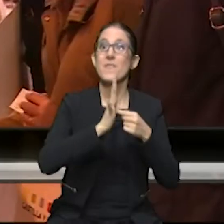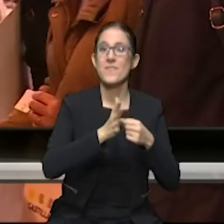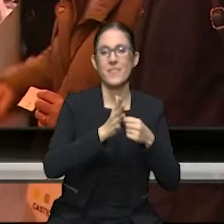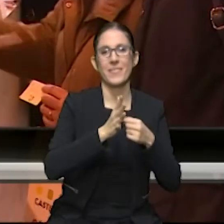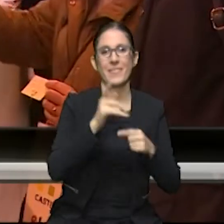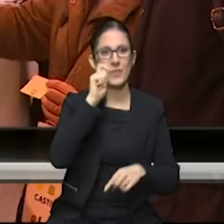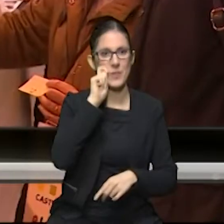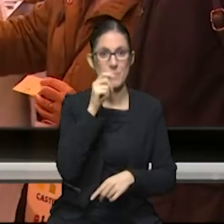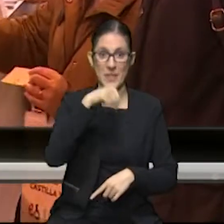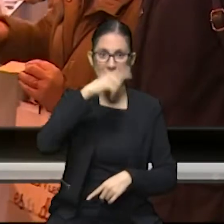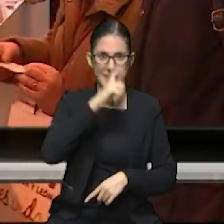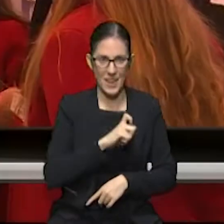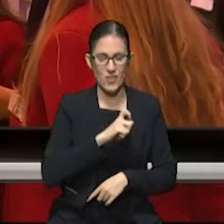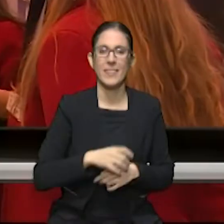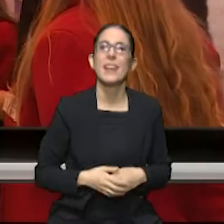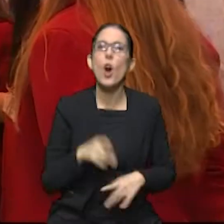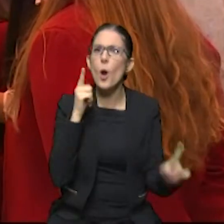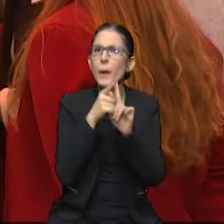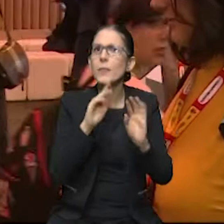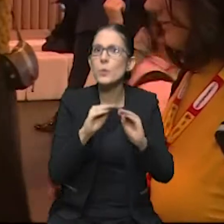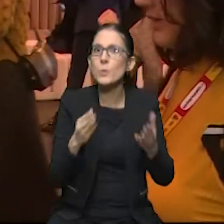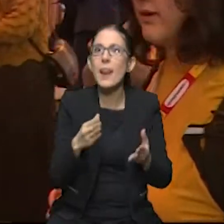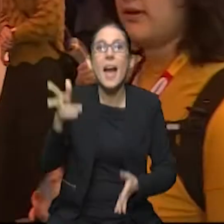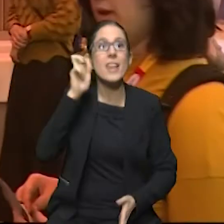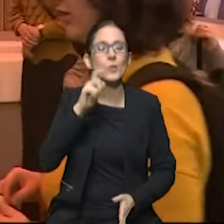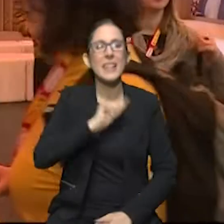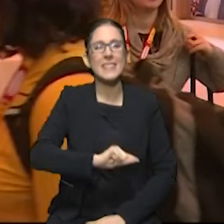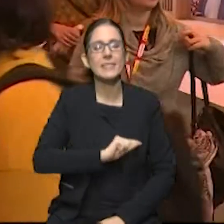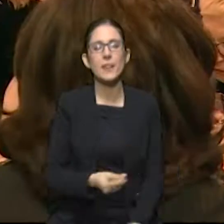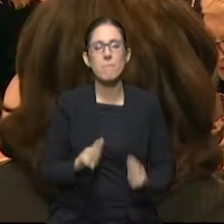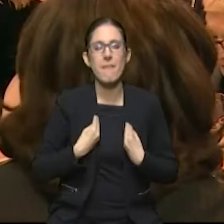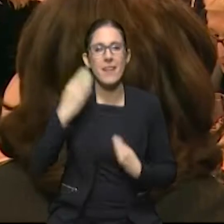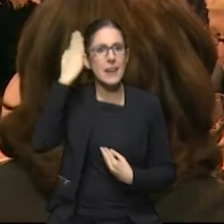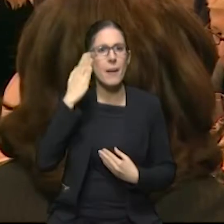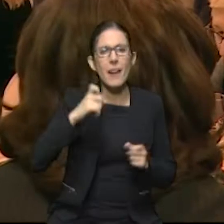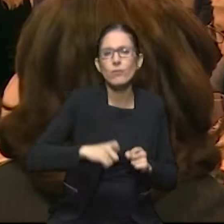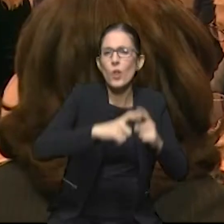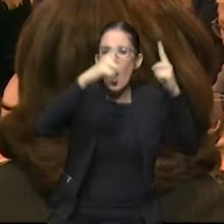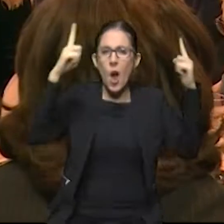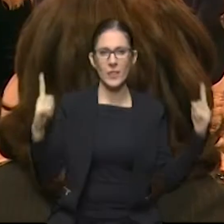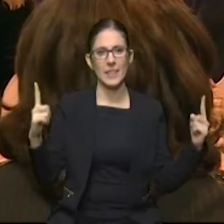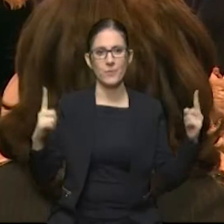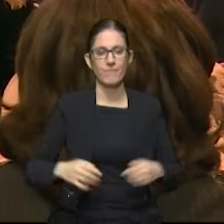Internacional de Turismo el objetivo escuchar sentir y vivir Navarra durante todo el año.